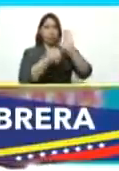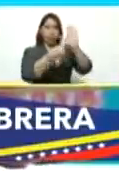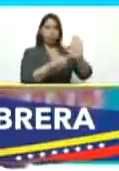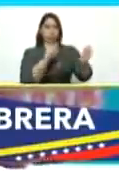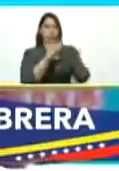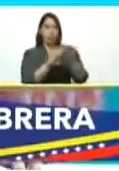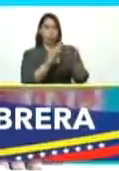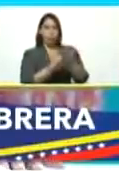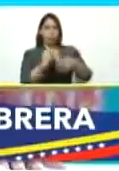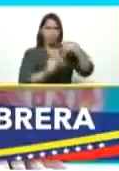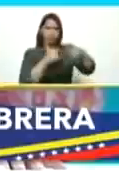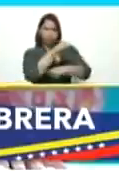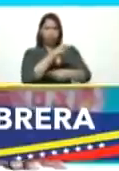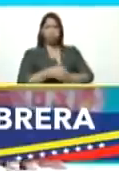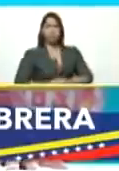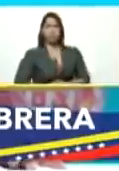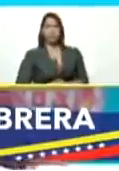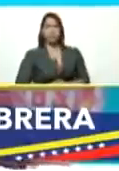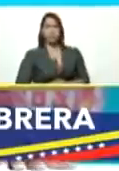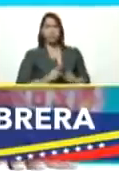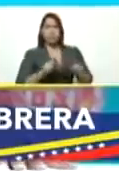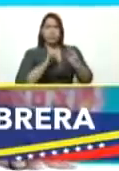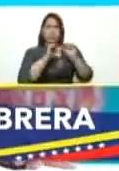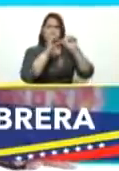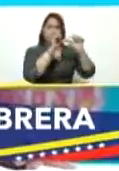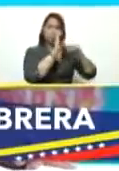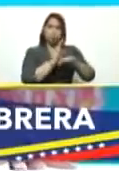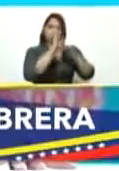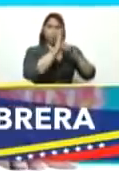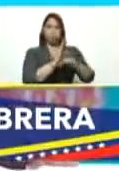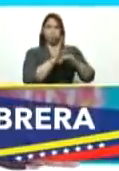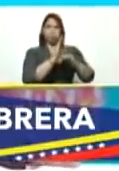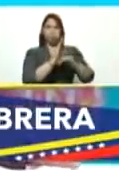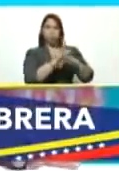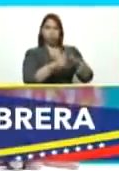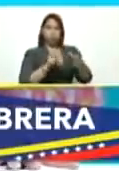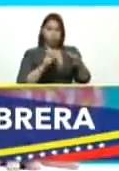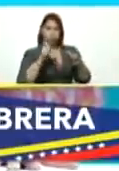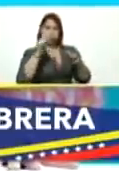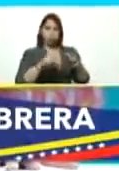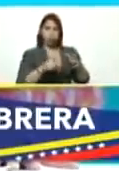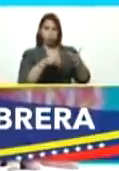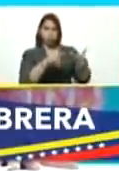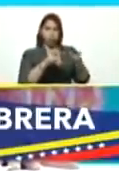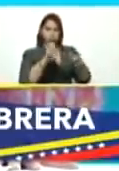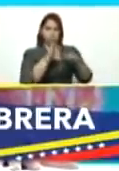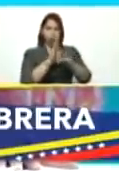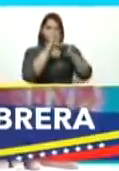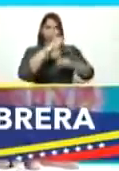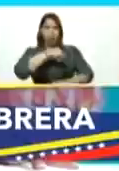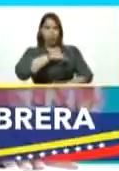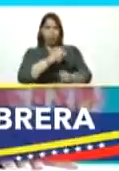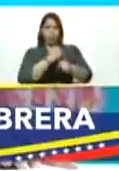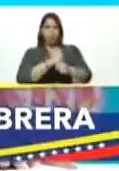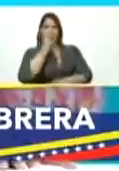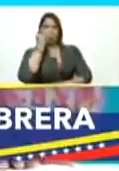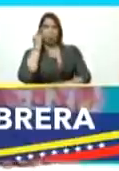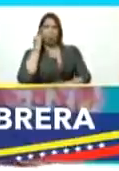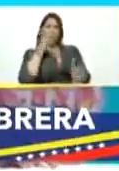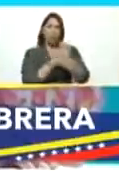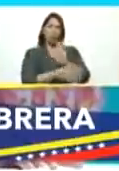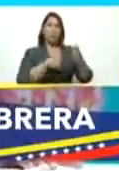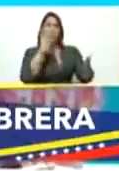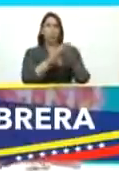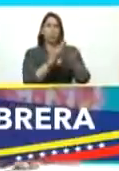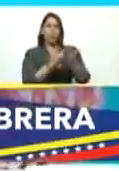propuesta revolucionaria para seguir protegiendo el ingreso y los salarios de nuestros trabajadores respecto a la propuesta